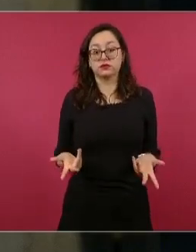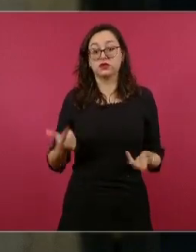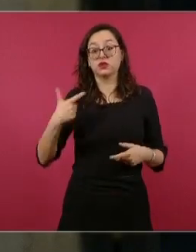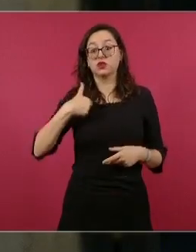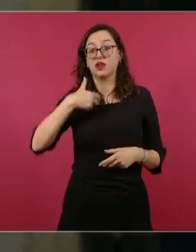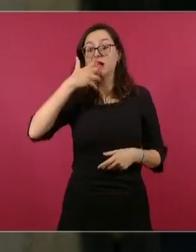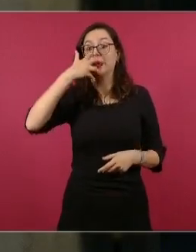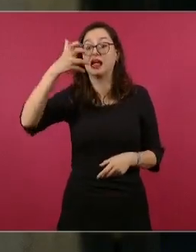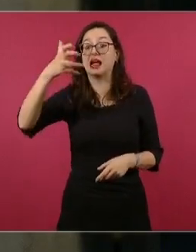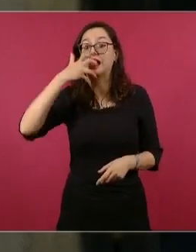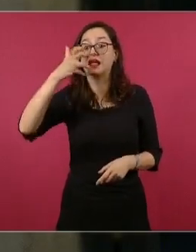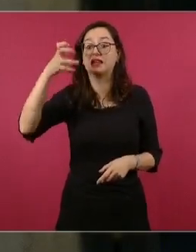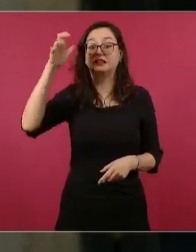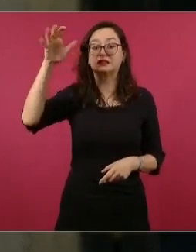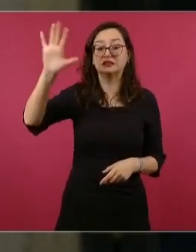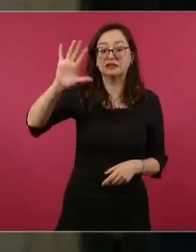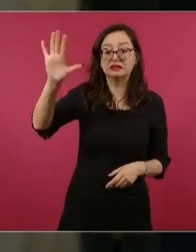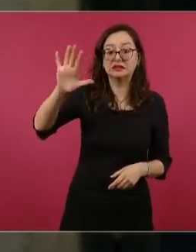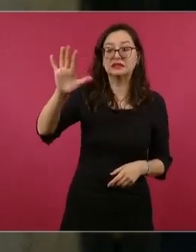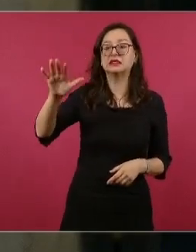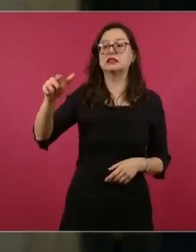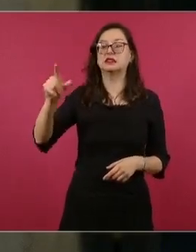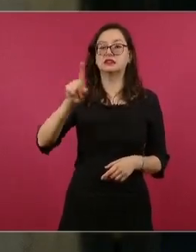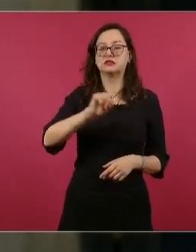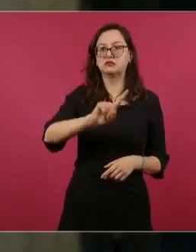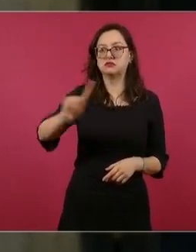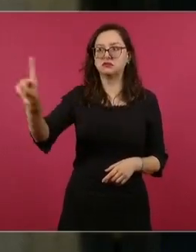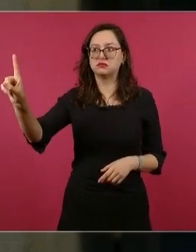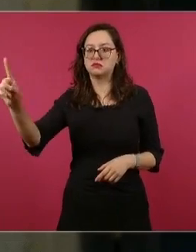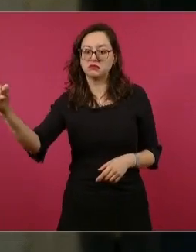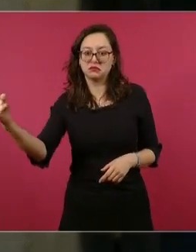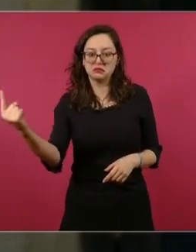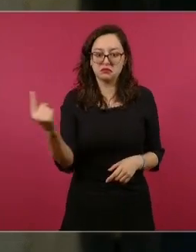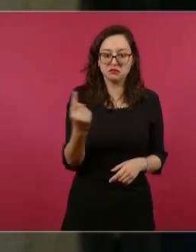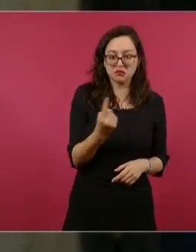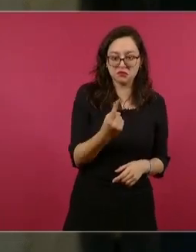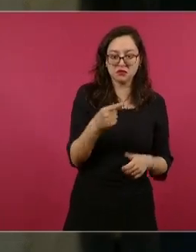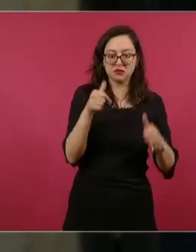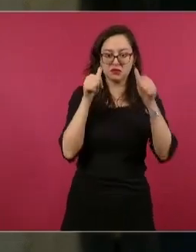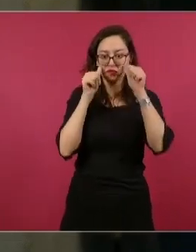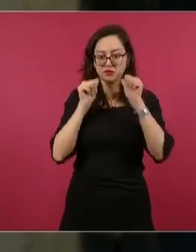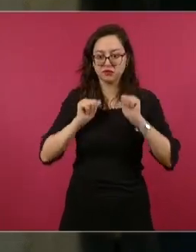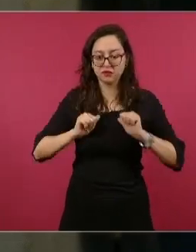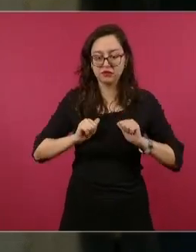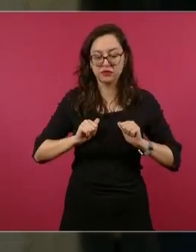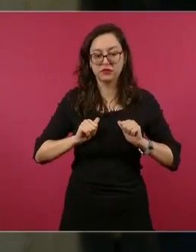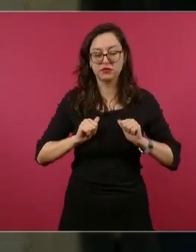le grité, le dije Puerto Vallarta, se regresó, me atendió y